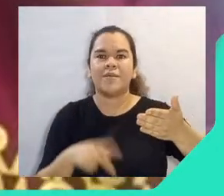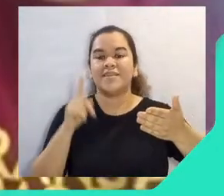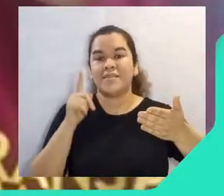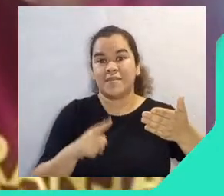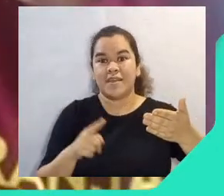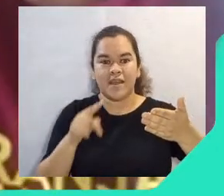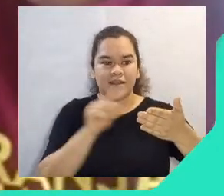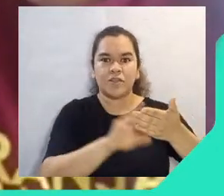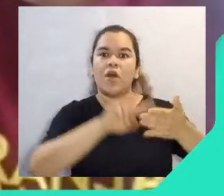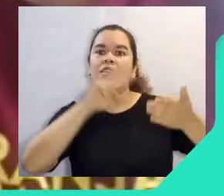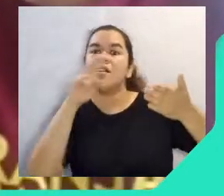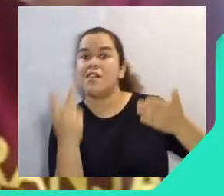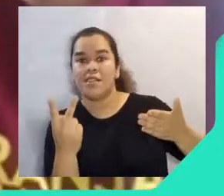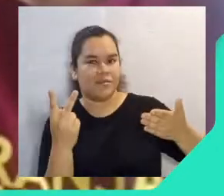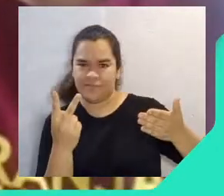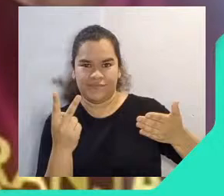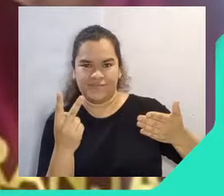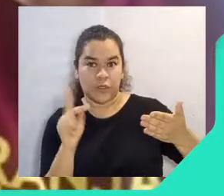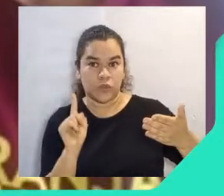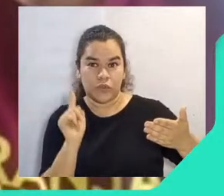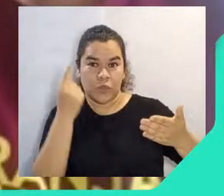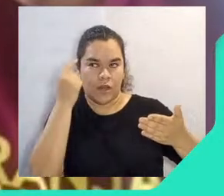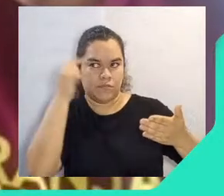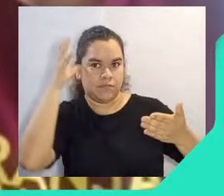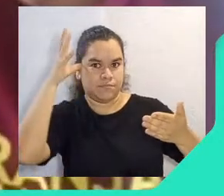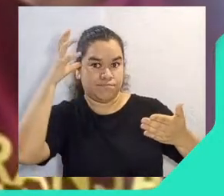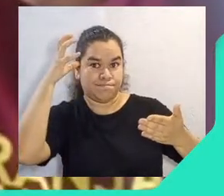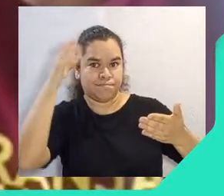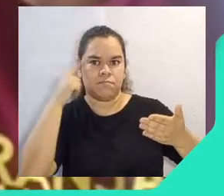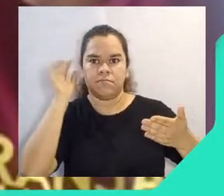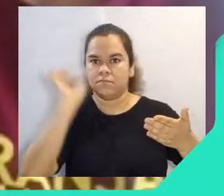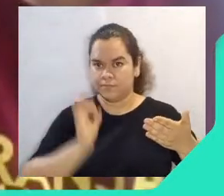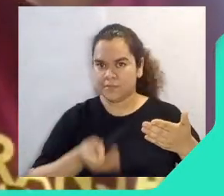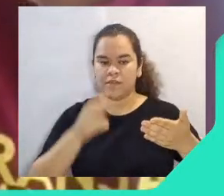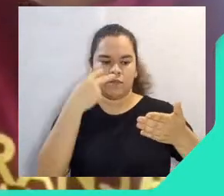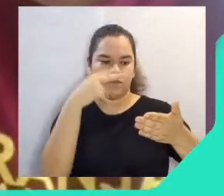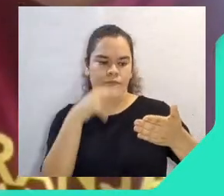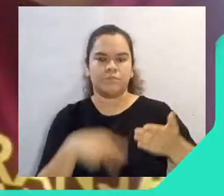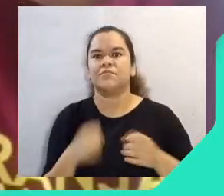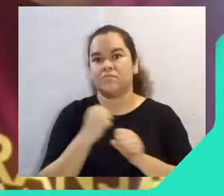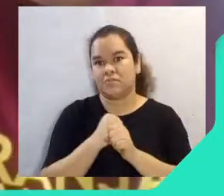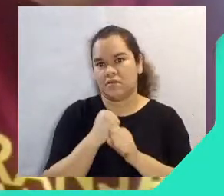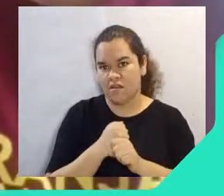sirve muchísimo tener esta base en inglés para trabajar.